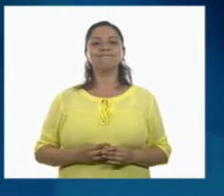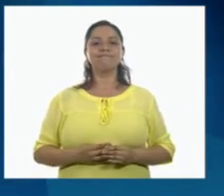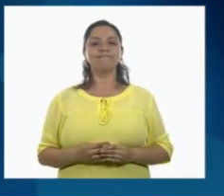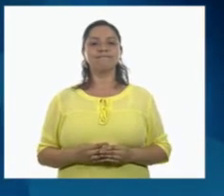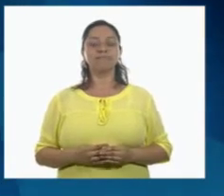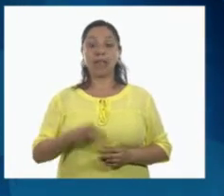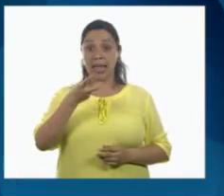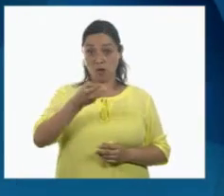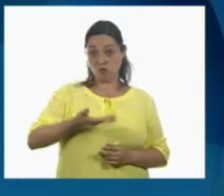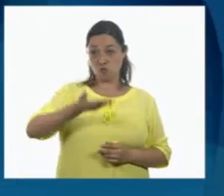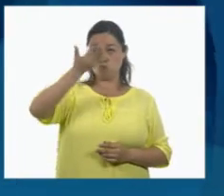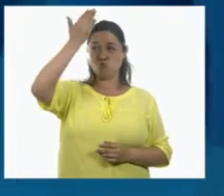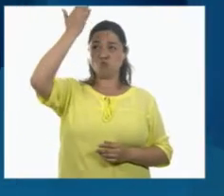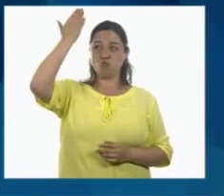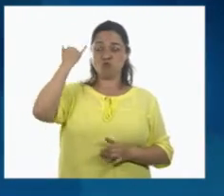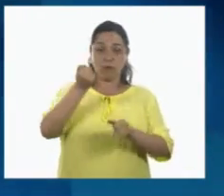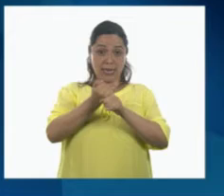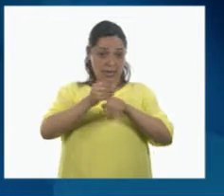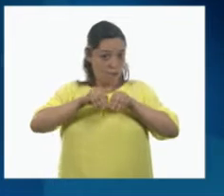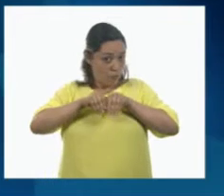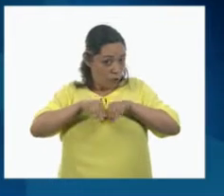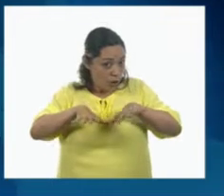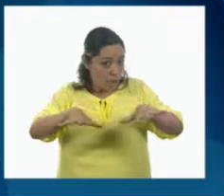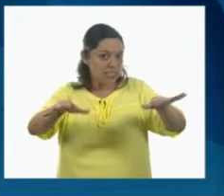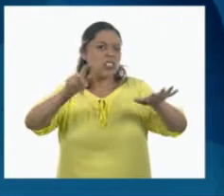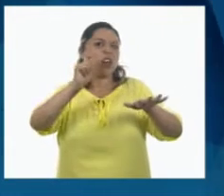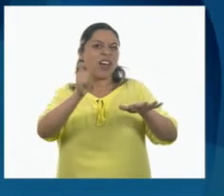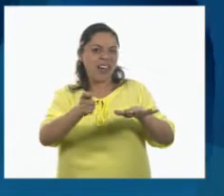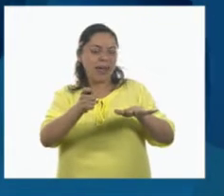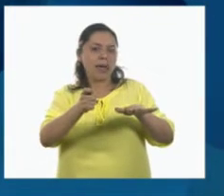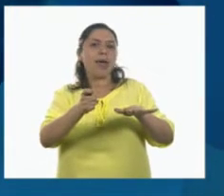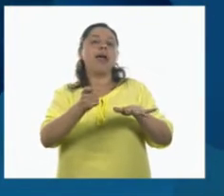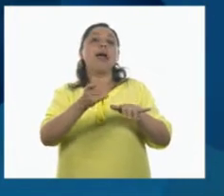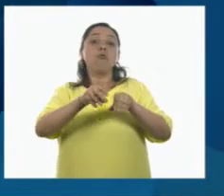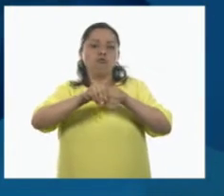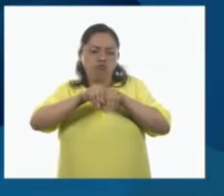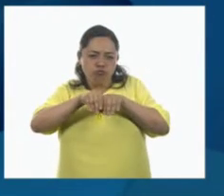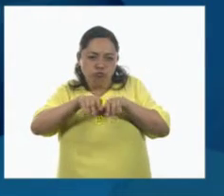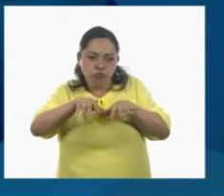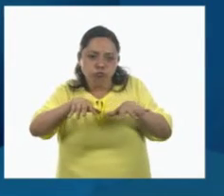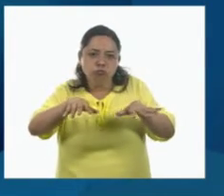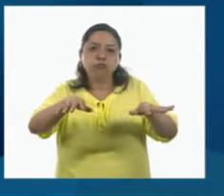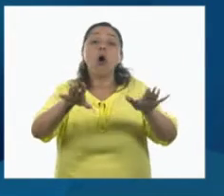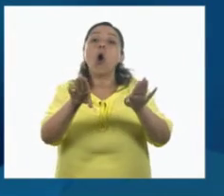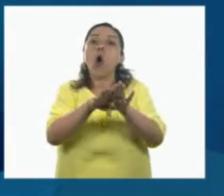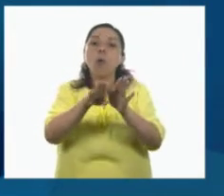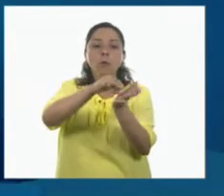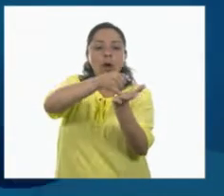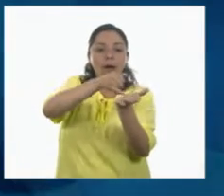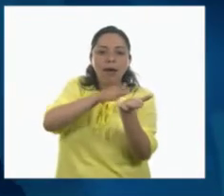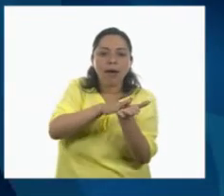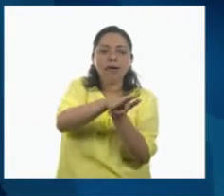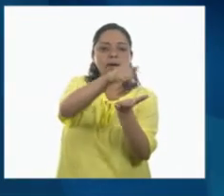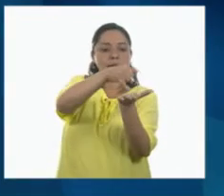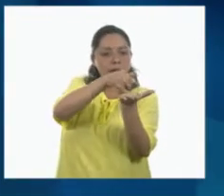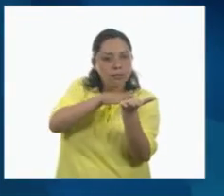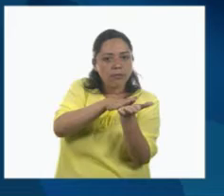En esa época la información comenzó a propagarse más por los medios impresos, ya que